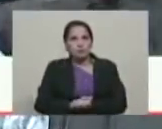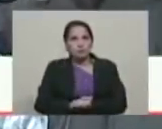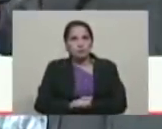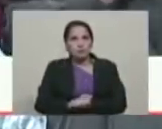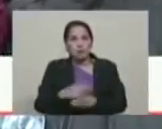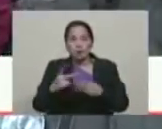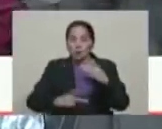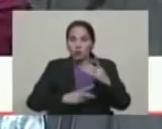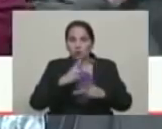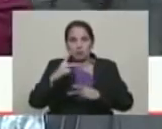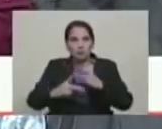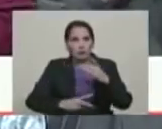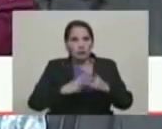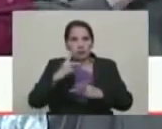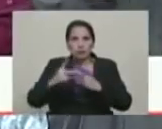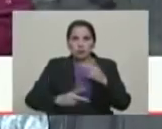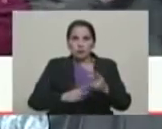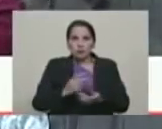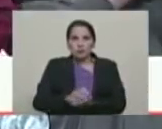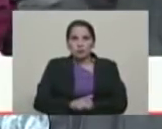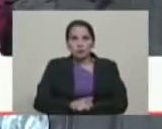Producir y producir.